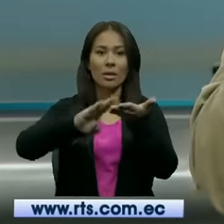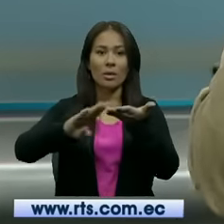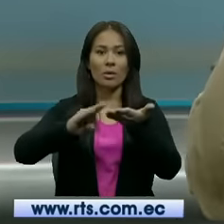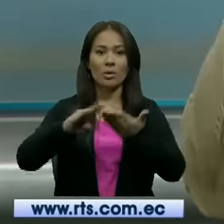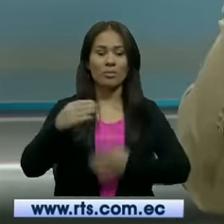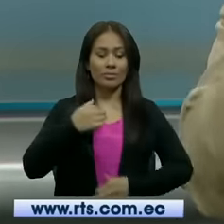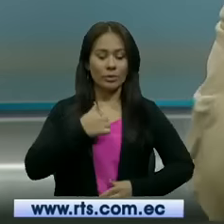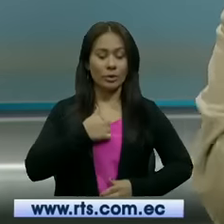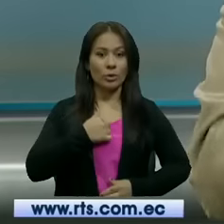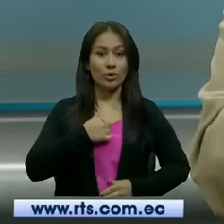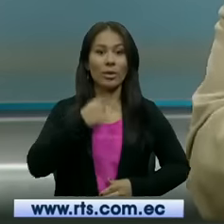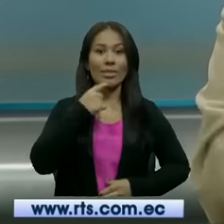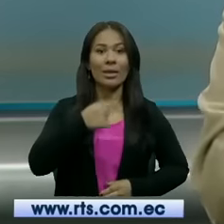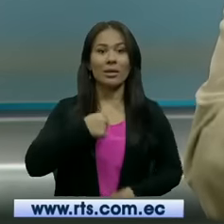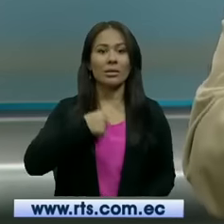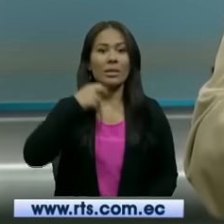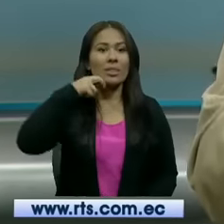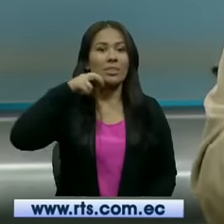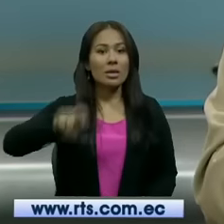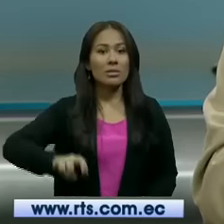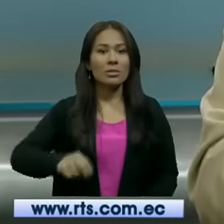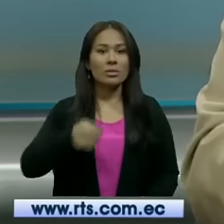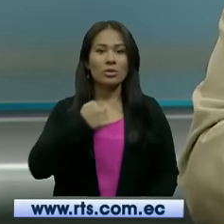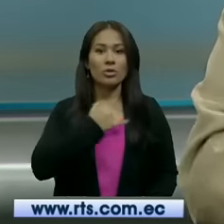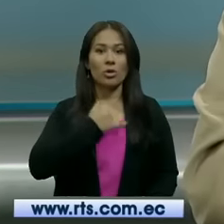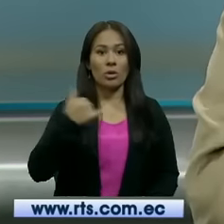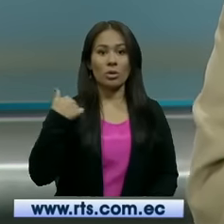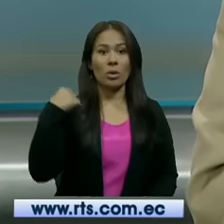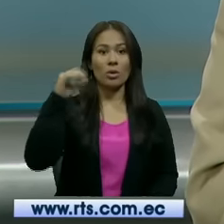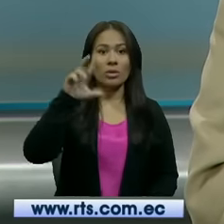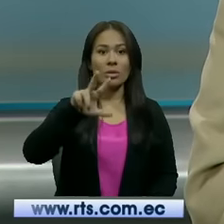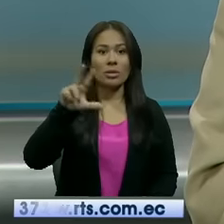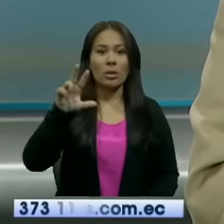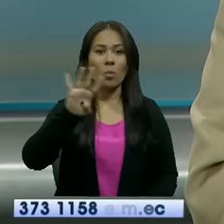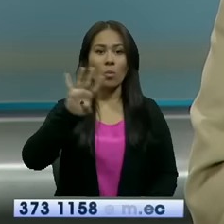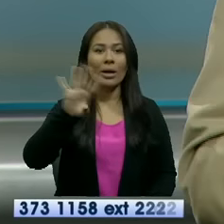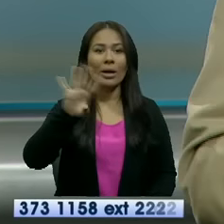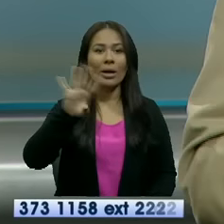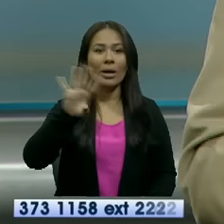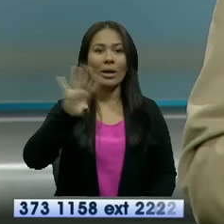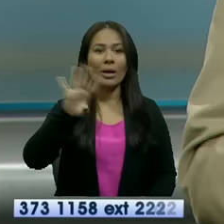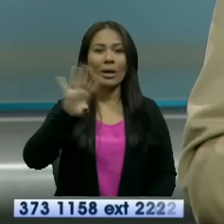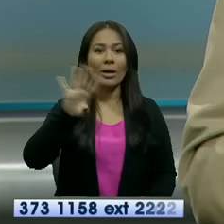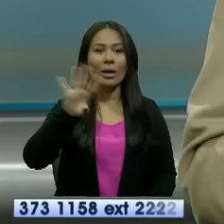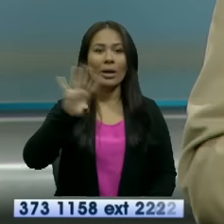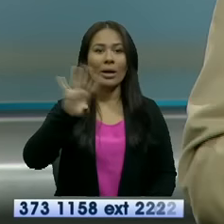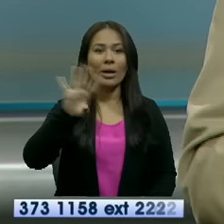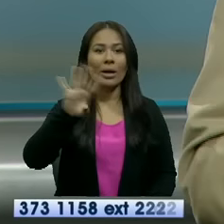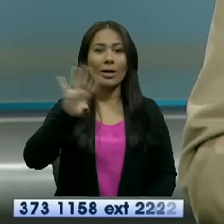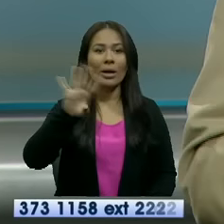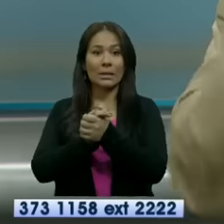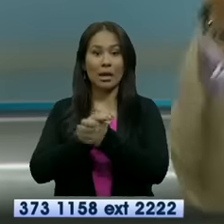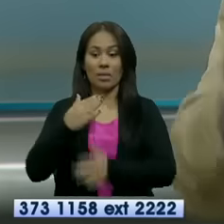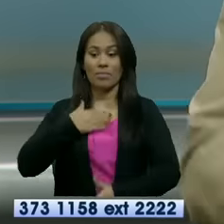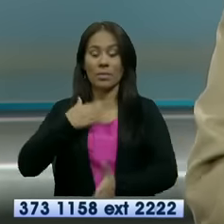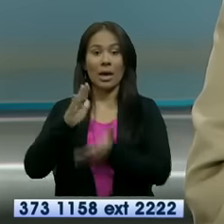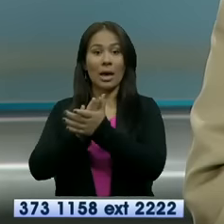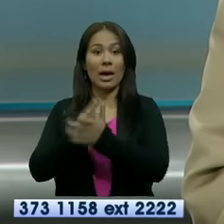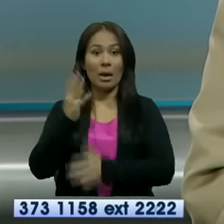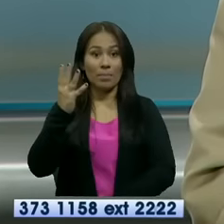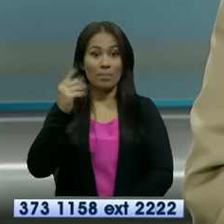tan necio en esto, tengo 49 años de casado, y mi esposa no es mía, sigue siendo de